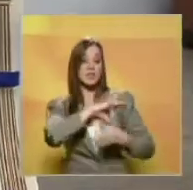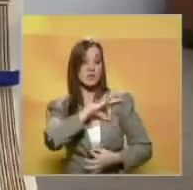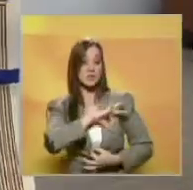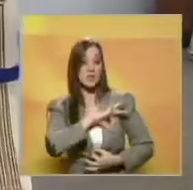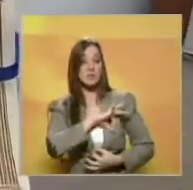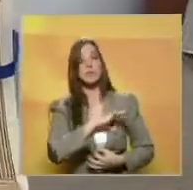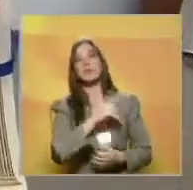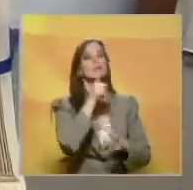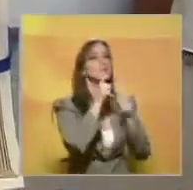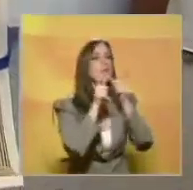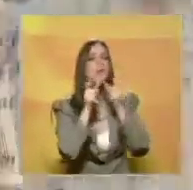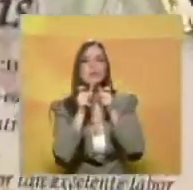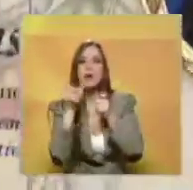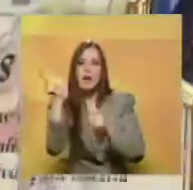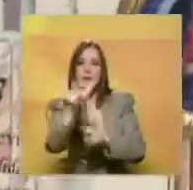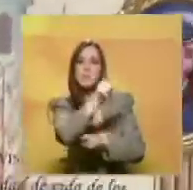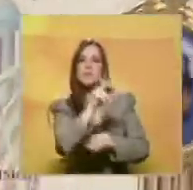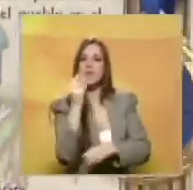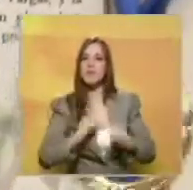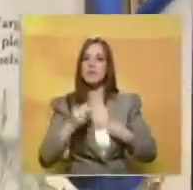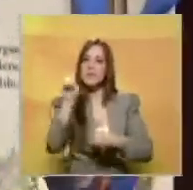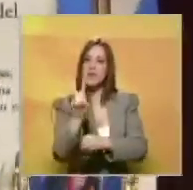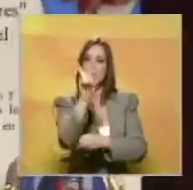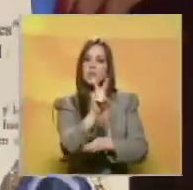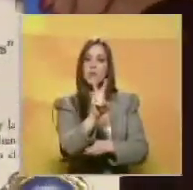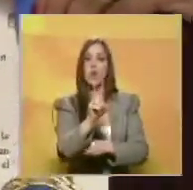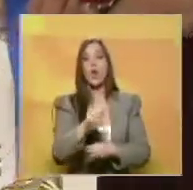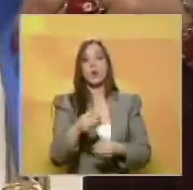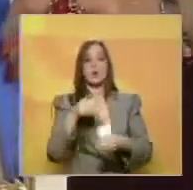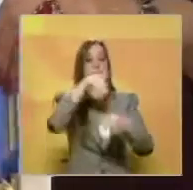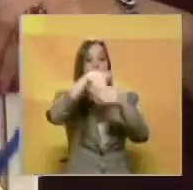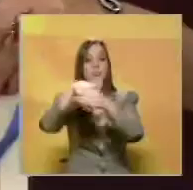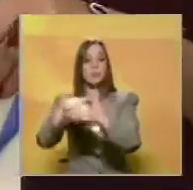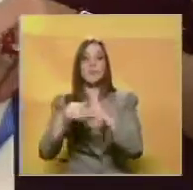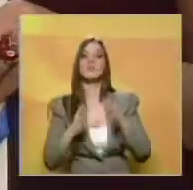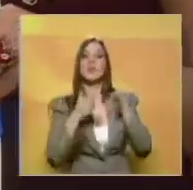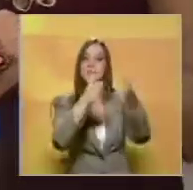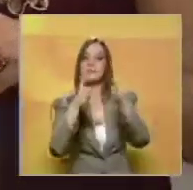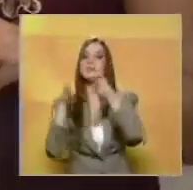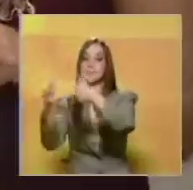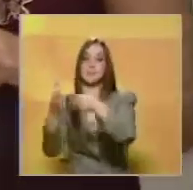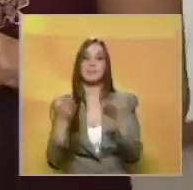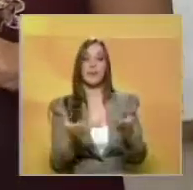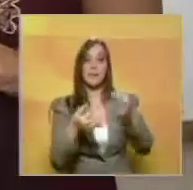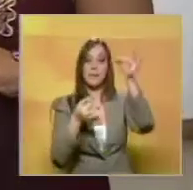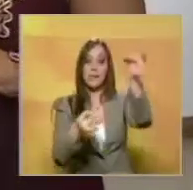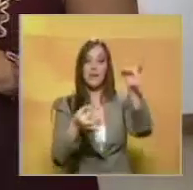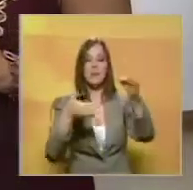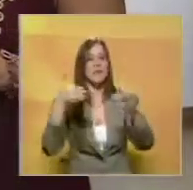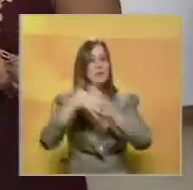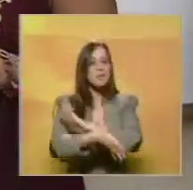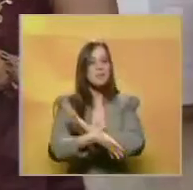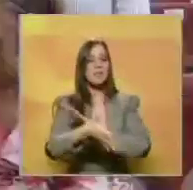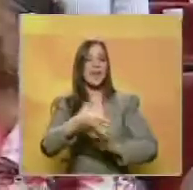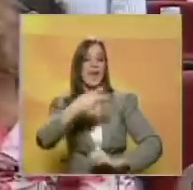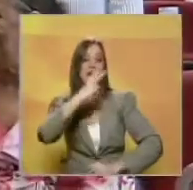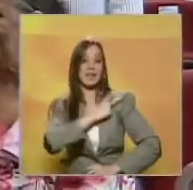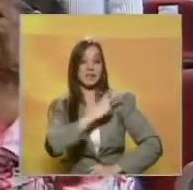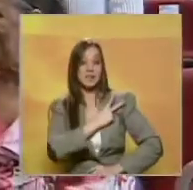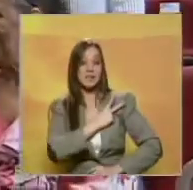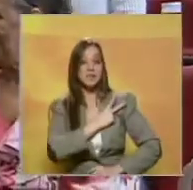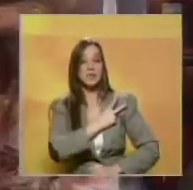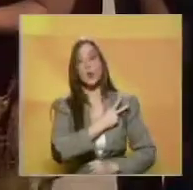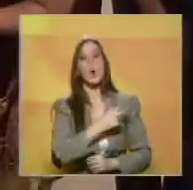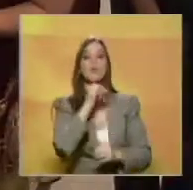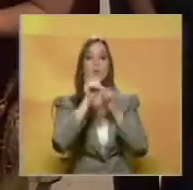población costera la elección de los condecorados, por lo que cada premio es el resultado de la votación popular, colocando a Noticiero Venevisión entre los